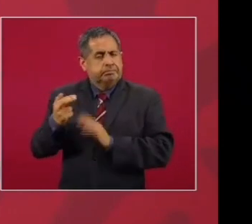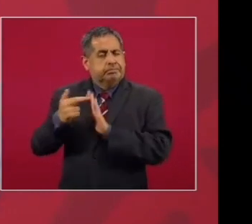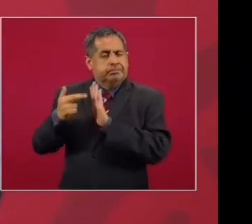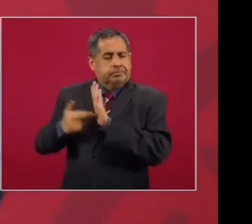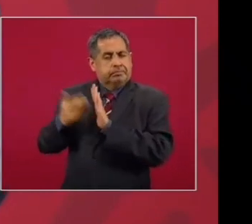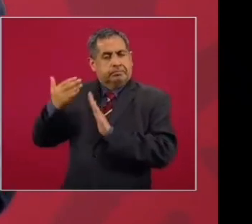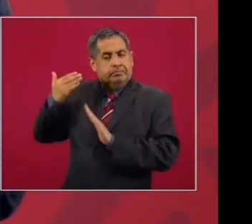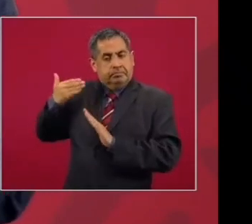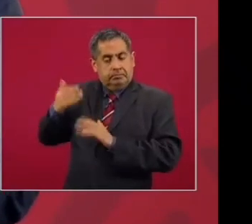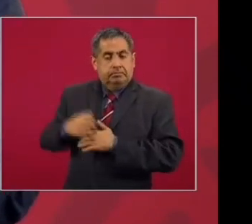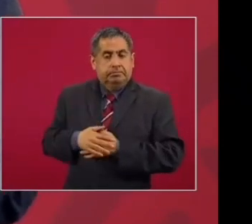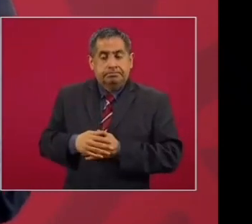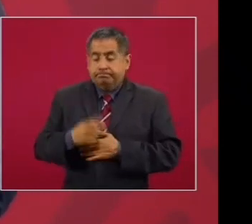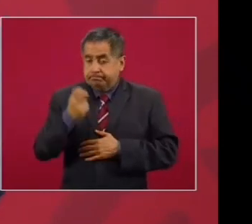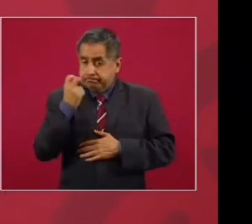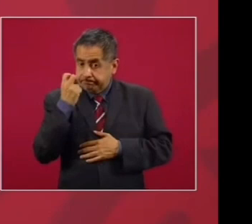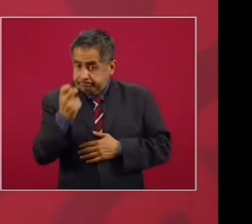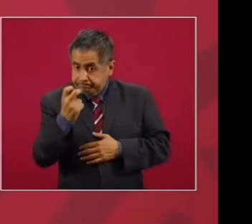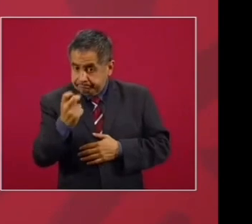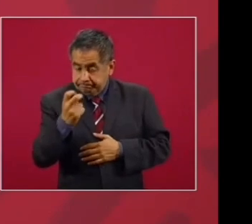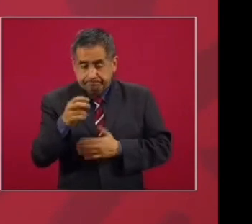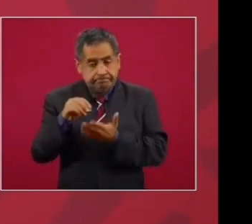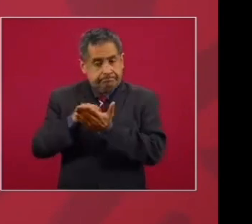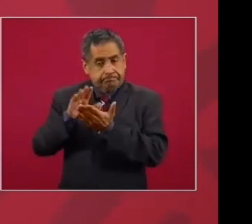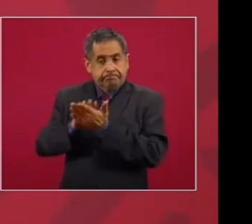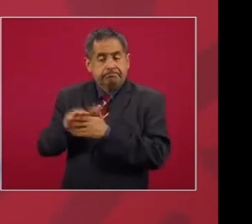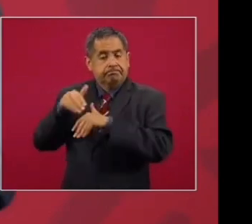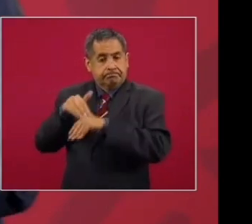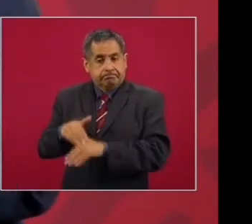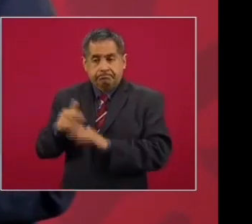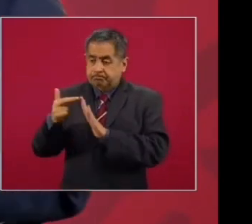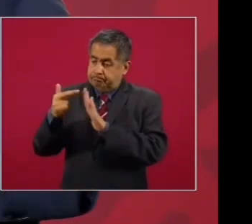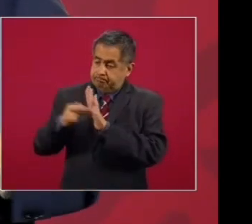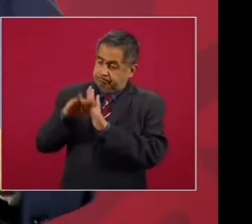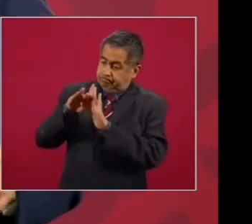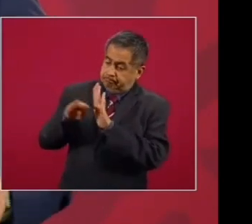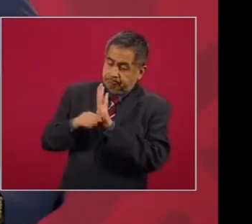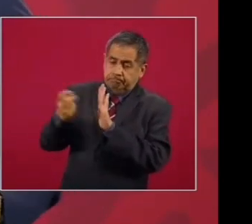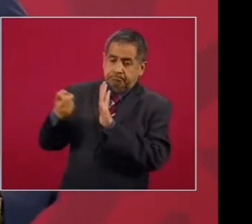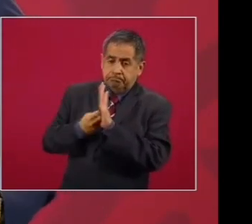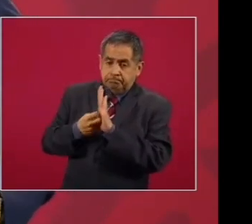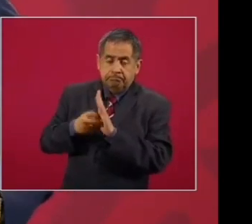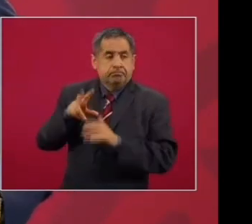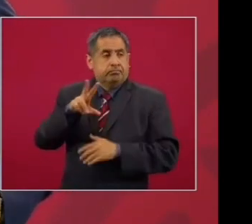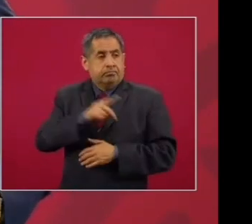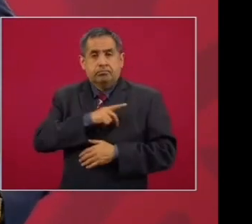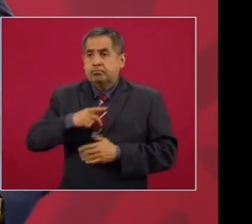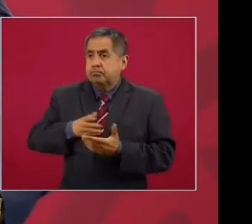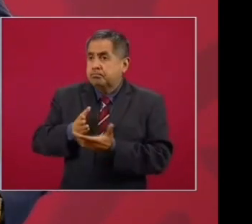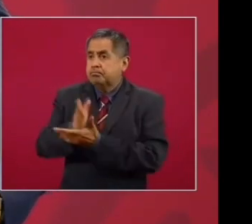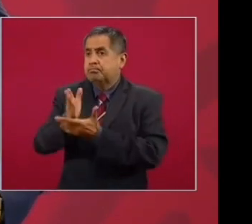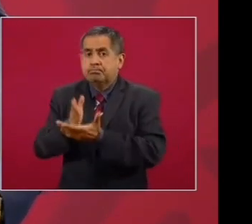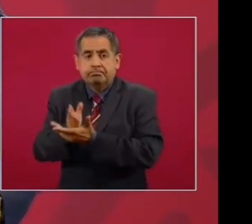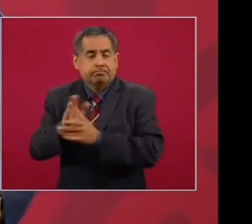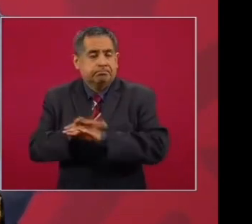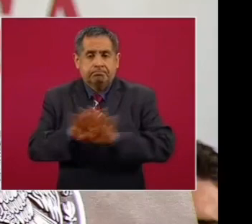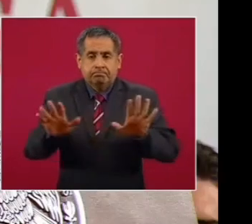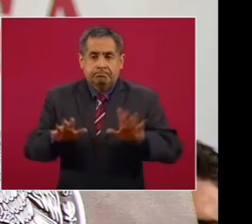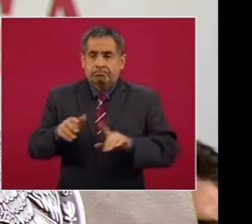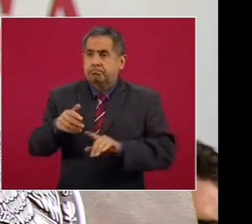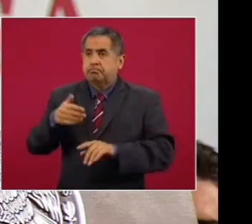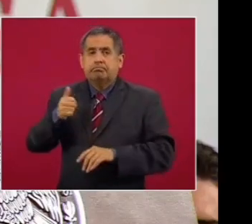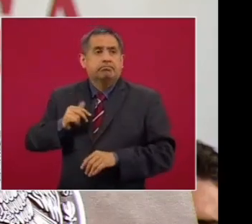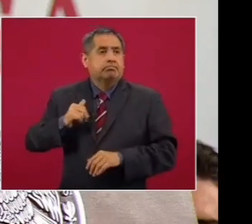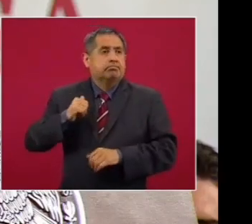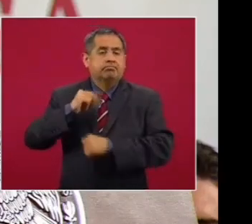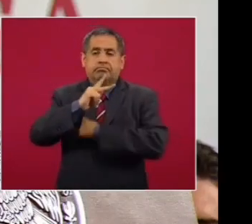Entonces, con apego a esa política de principios de no intervención y de autodeterminación de los